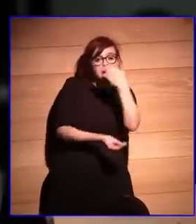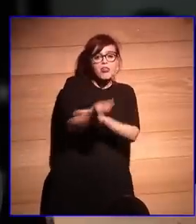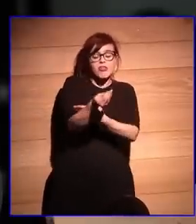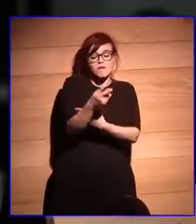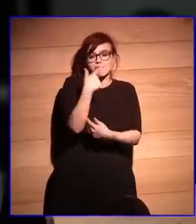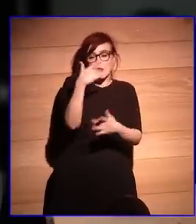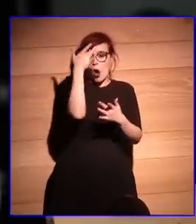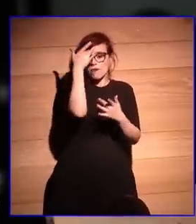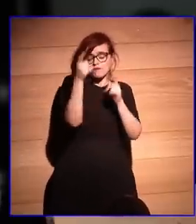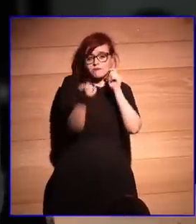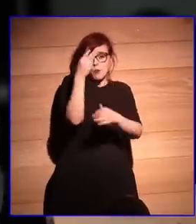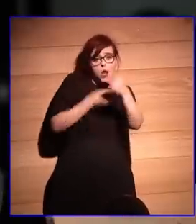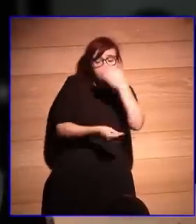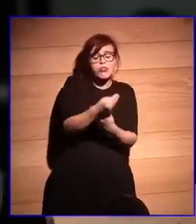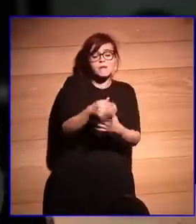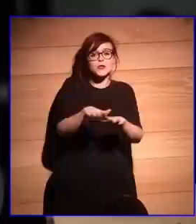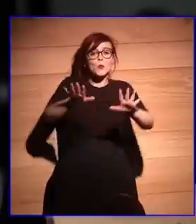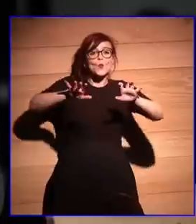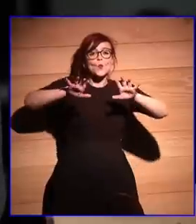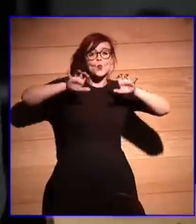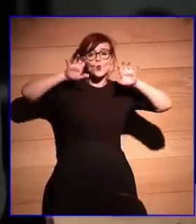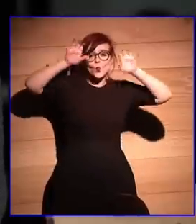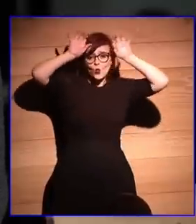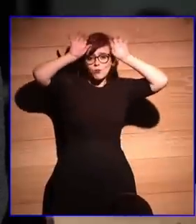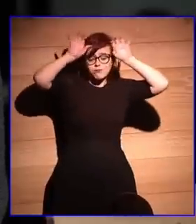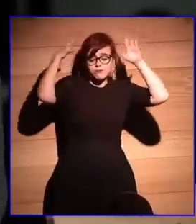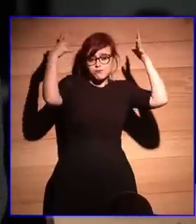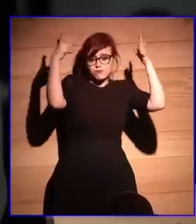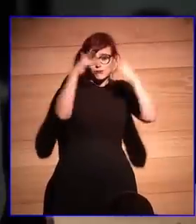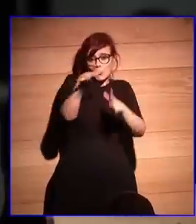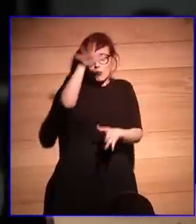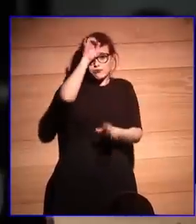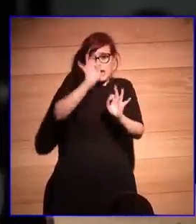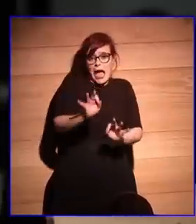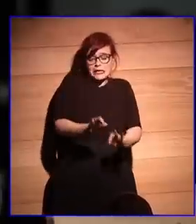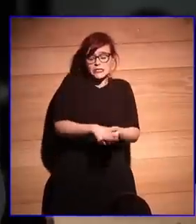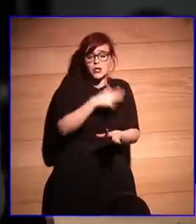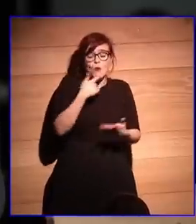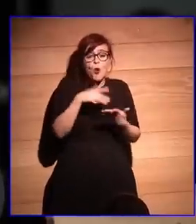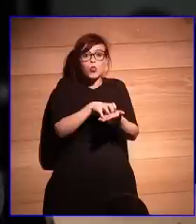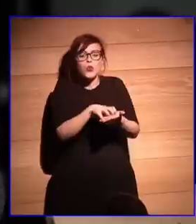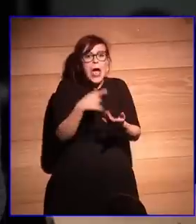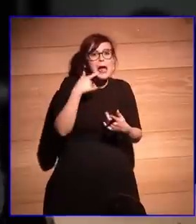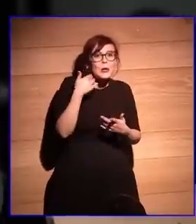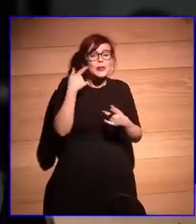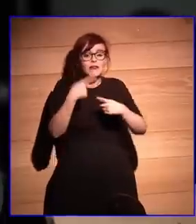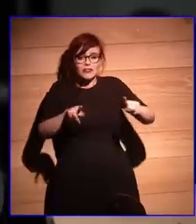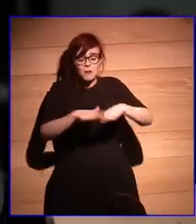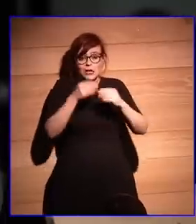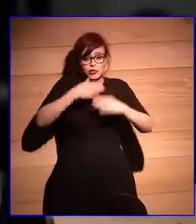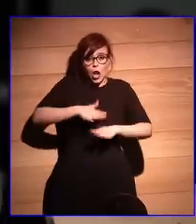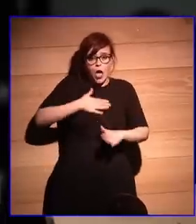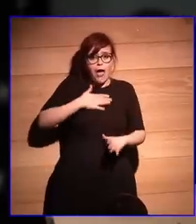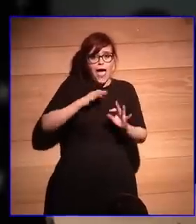esas creencias y asumiendo determinadas verdades que son incontrovertibles y no se cuestionan. Así hemos hecho a lo largo de la